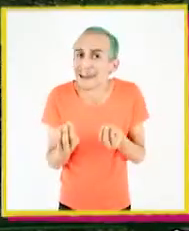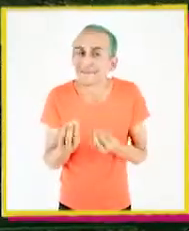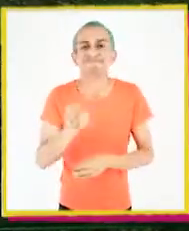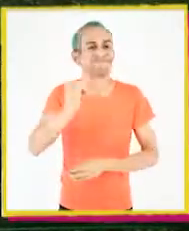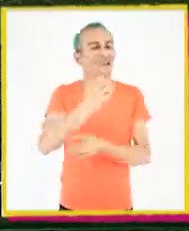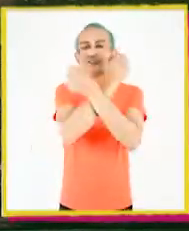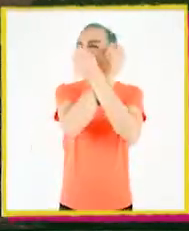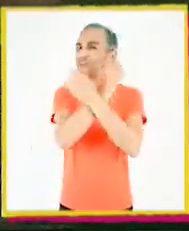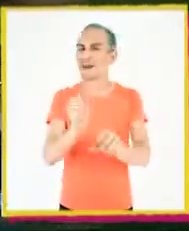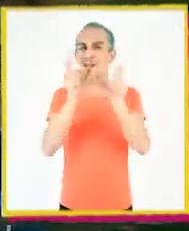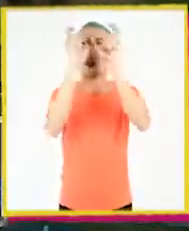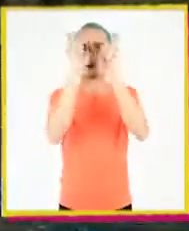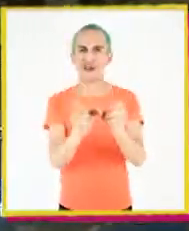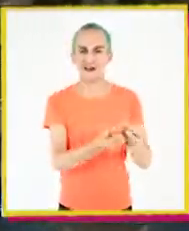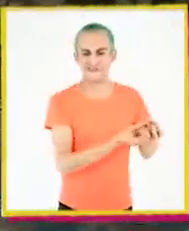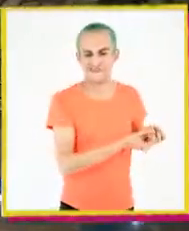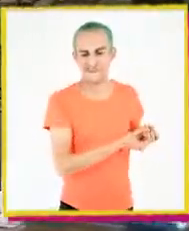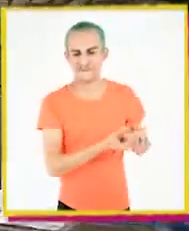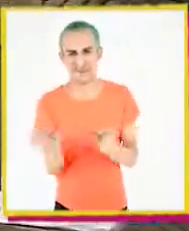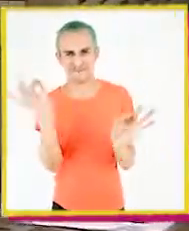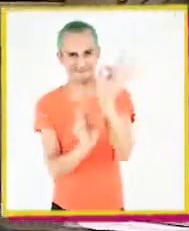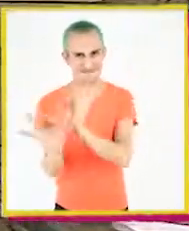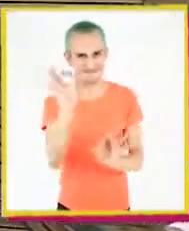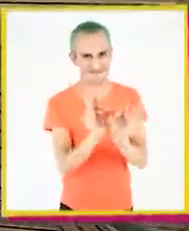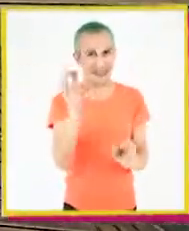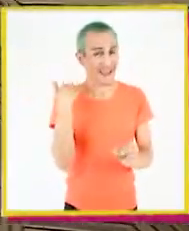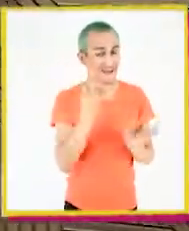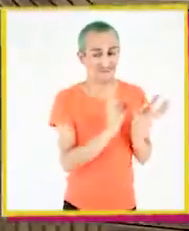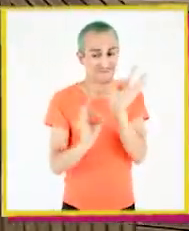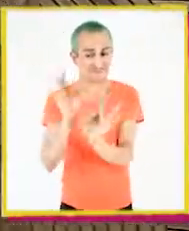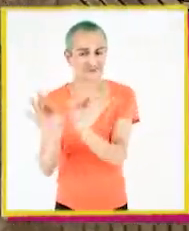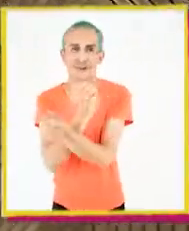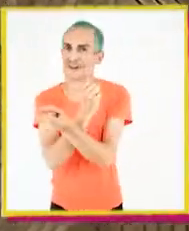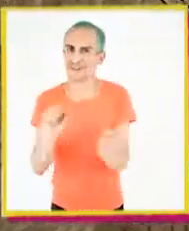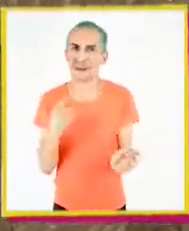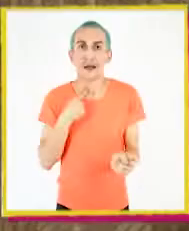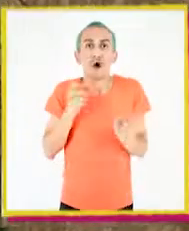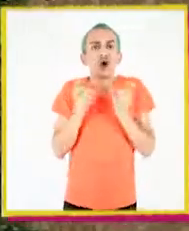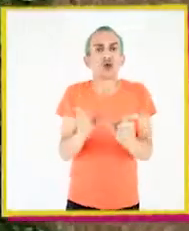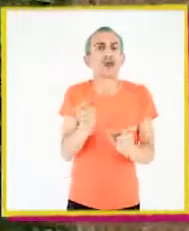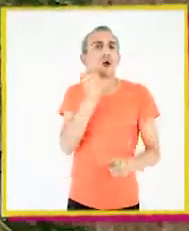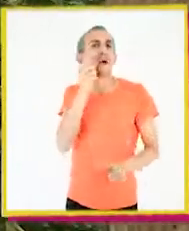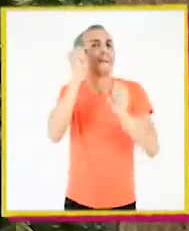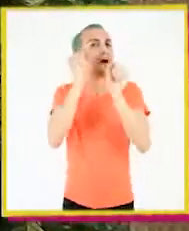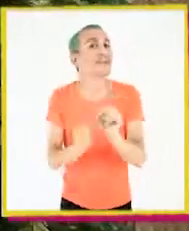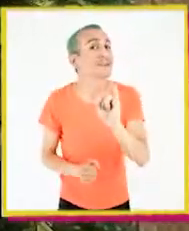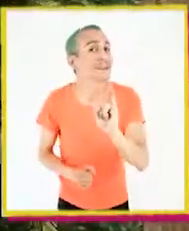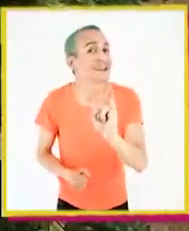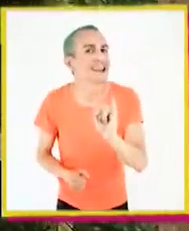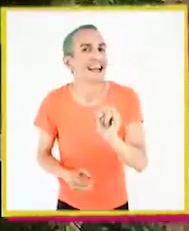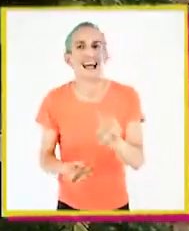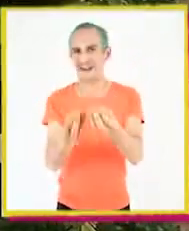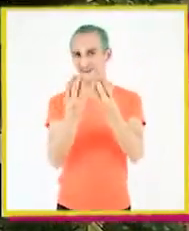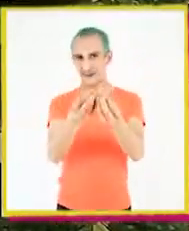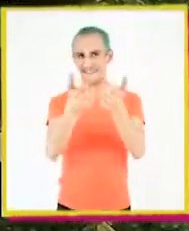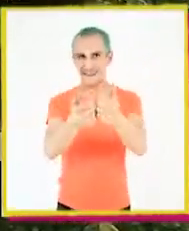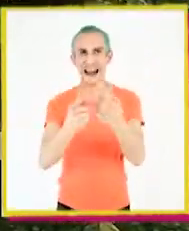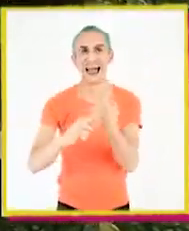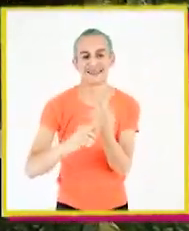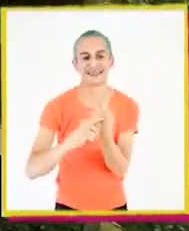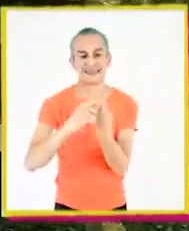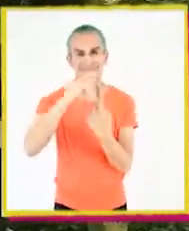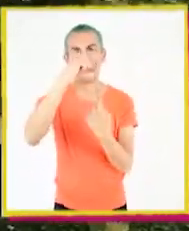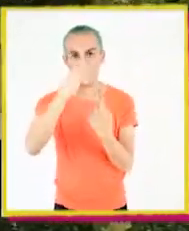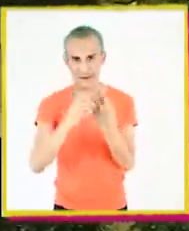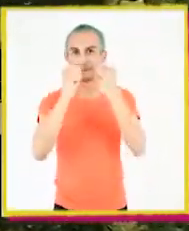¡Exacto! Es imposible regular la transferencia de partículas del calor. ¿Qué es lo que sí podemos regular? Muy bien,